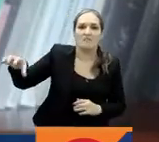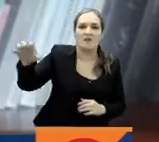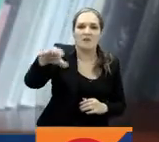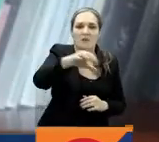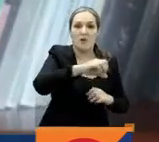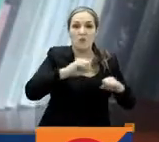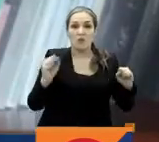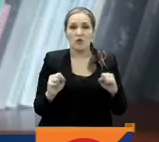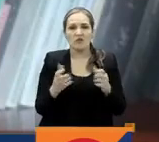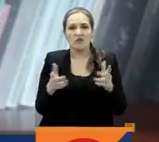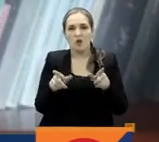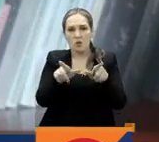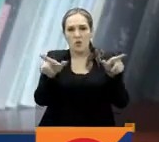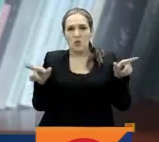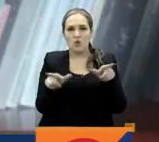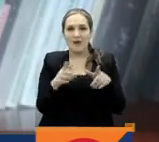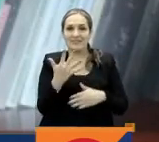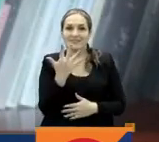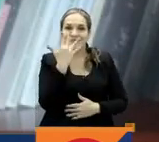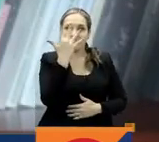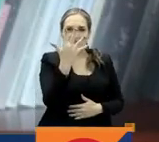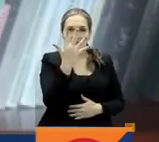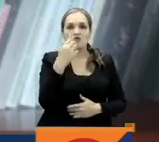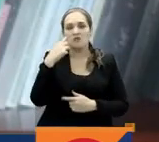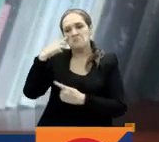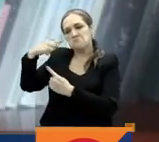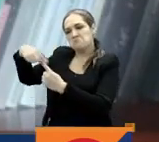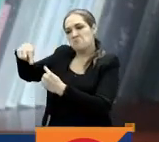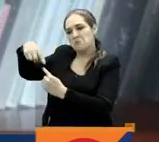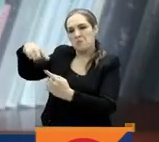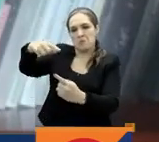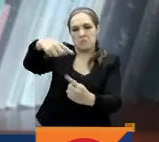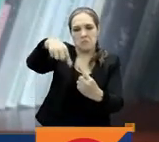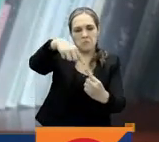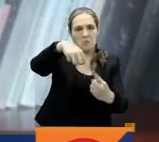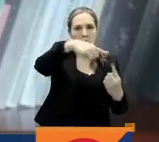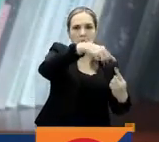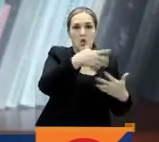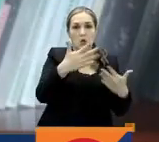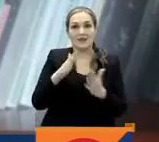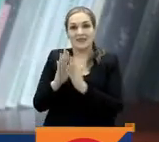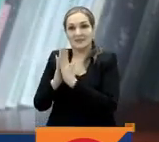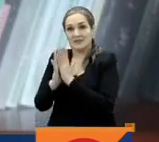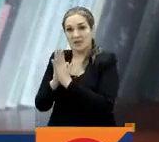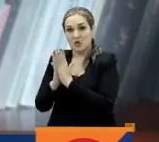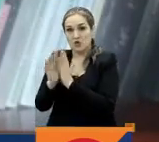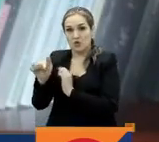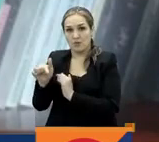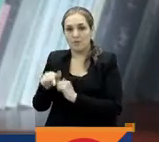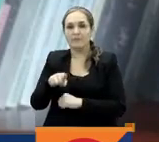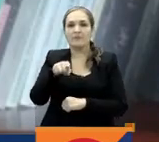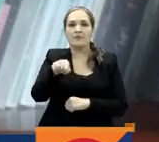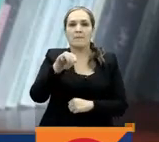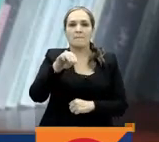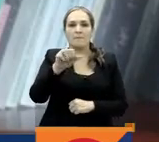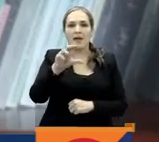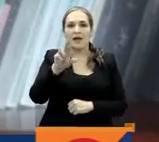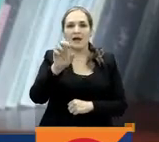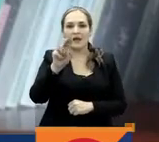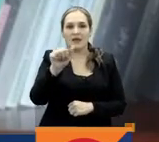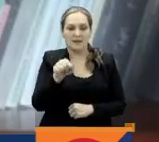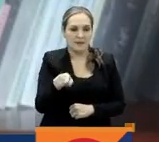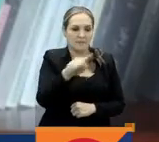de 5 circuitos organizados, el Centro Histórico, La Macarena, Chapinero